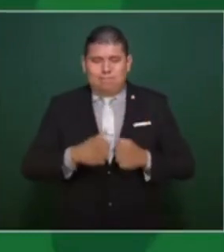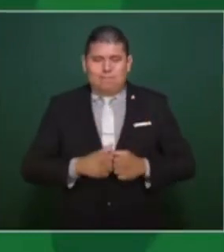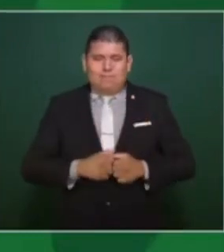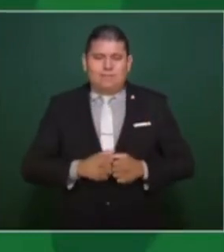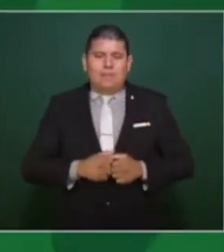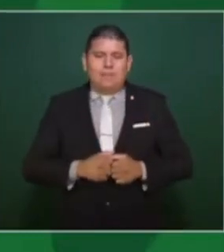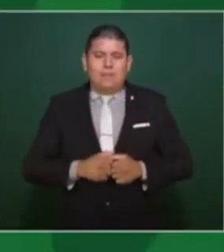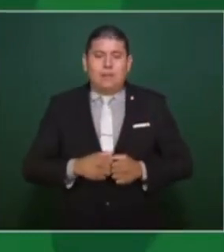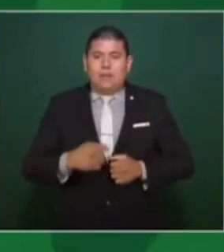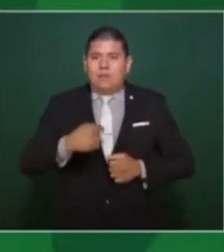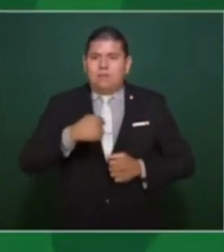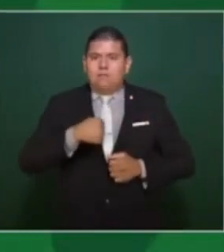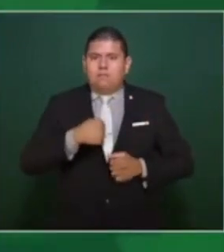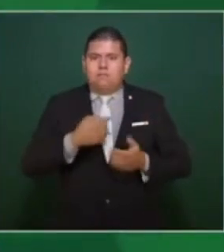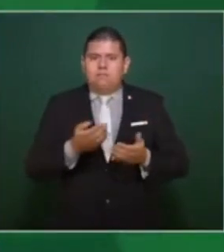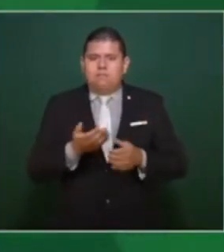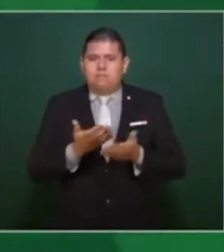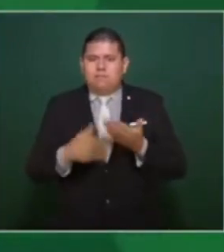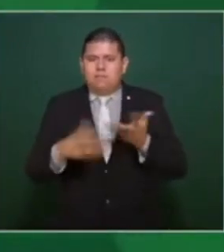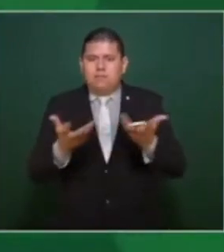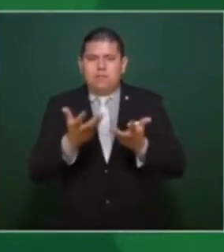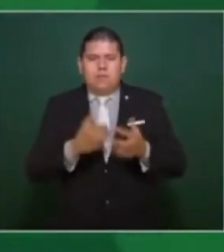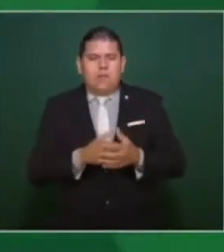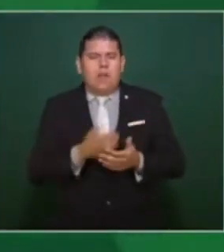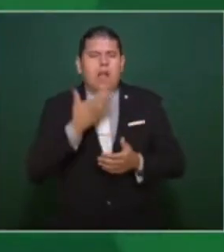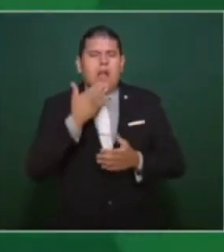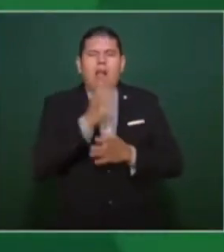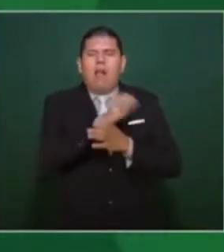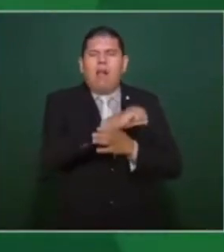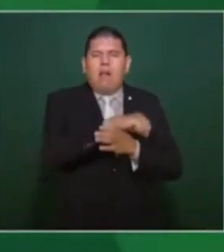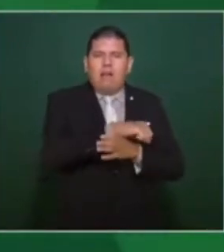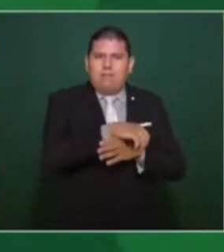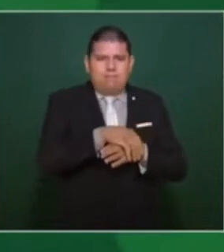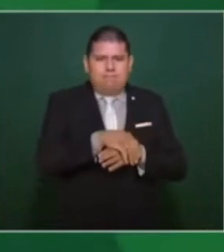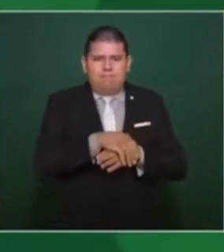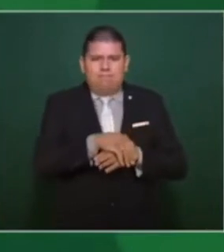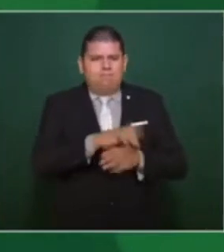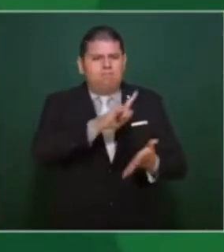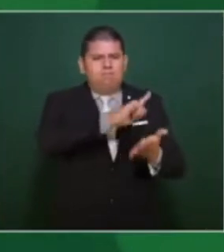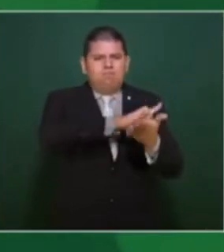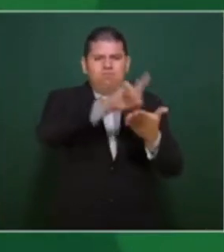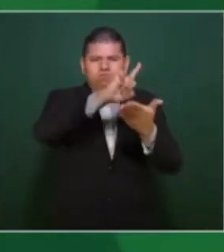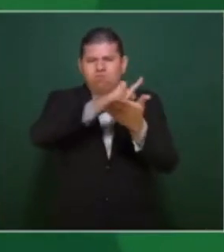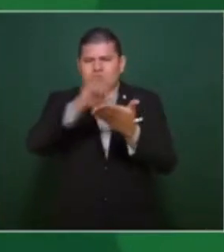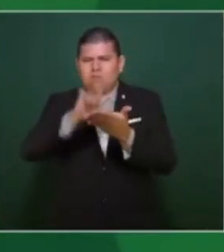Y no voy a dejar de limpiar,